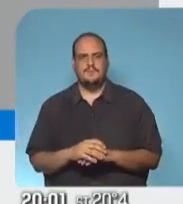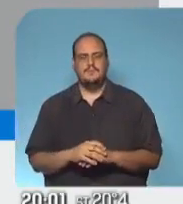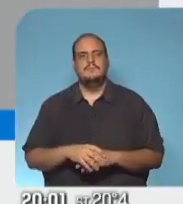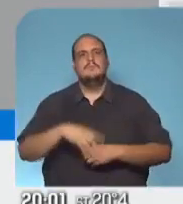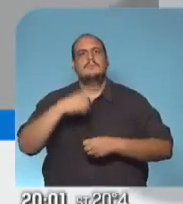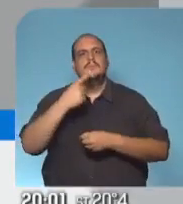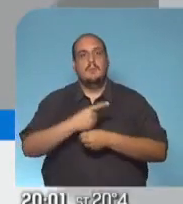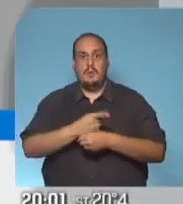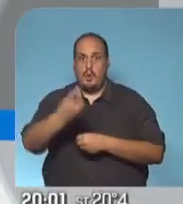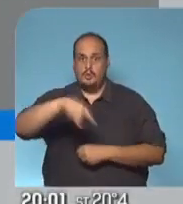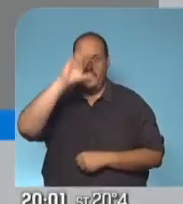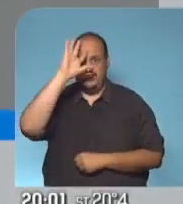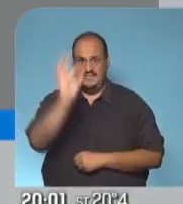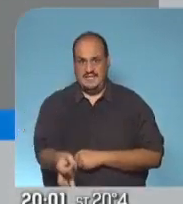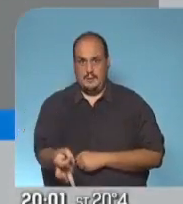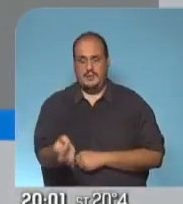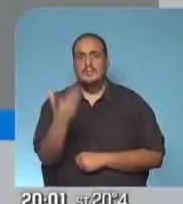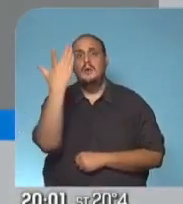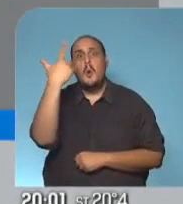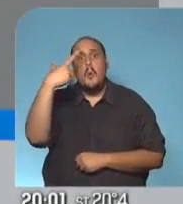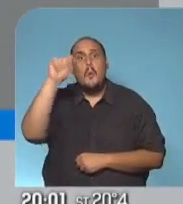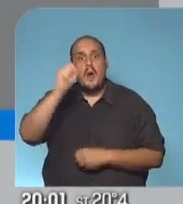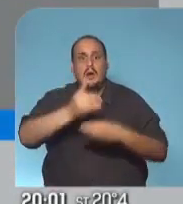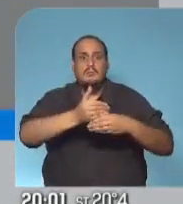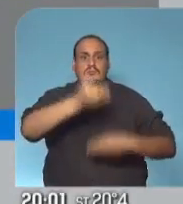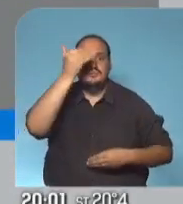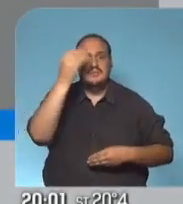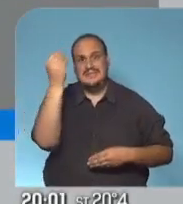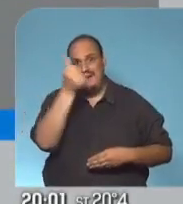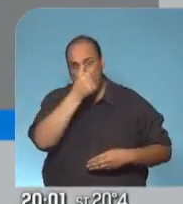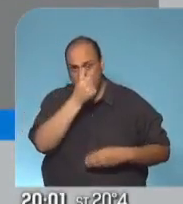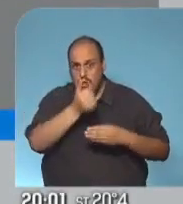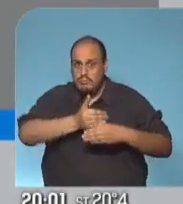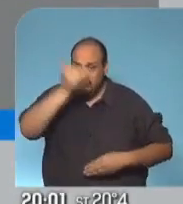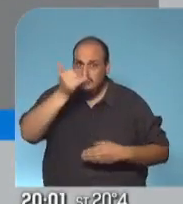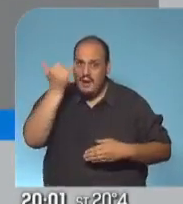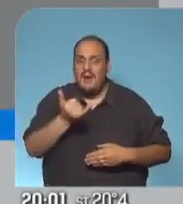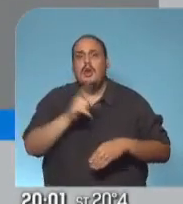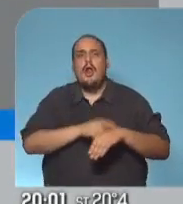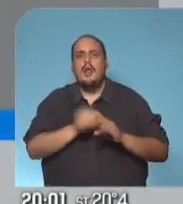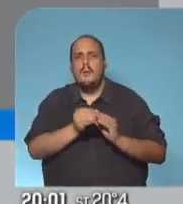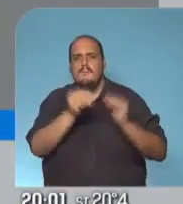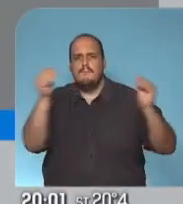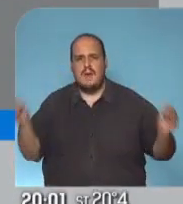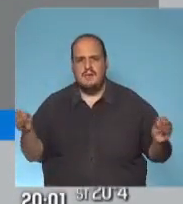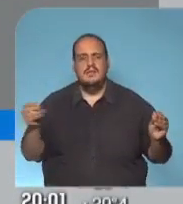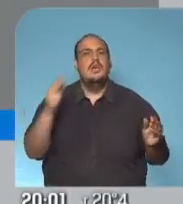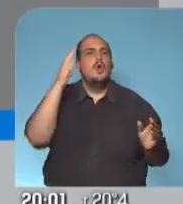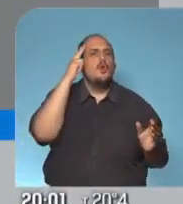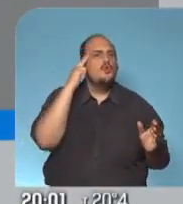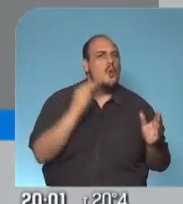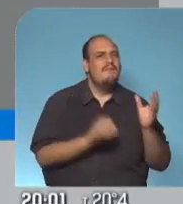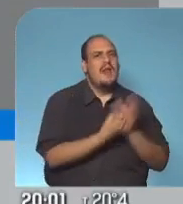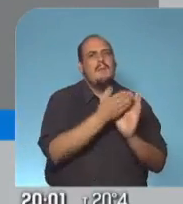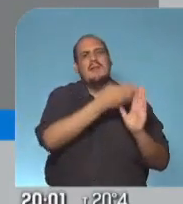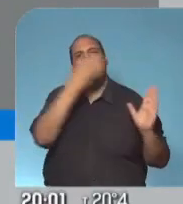Primero, para saber que los bancos, recuerden, estarán abiertos durante el fin de semana con una ampliación de horarios de 9 horas a 16,